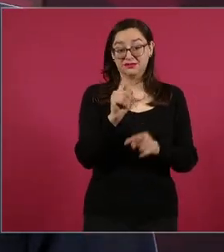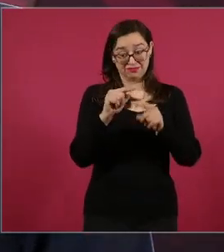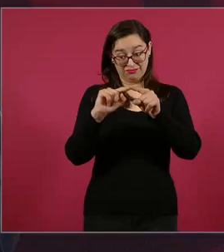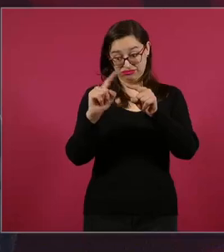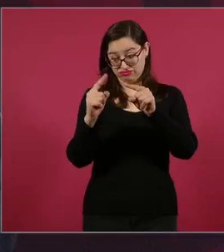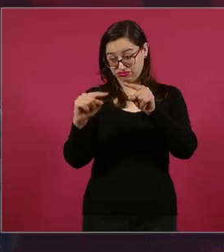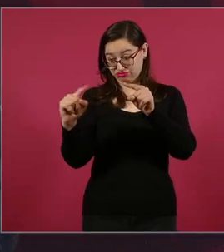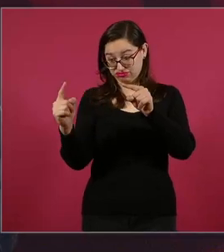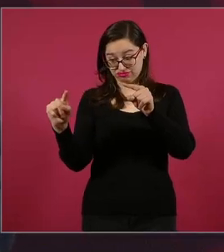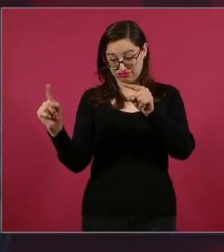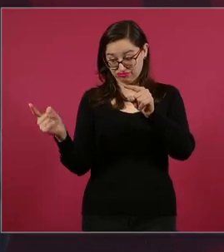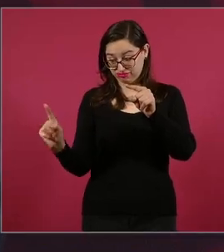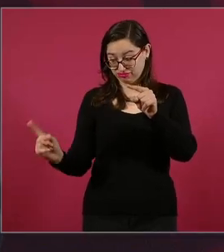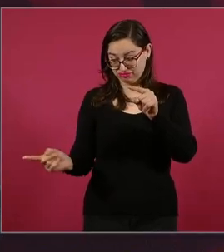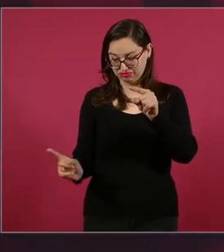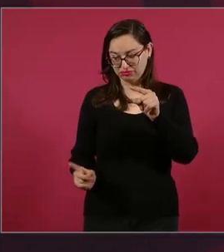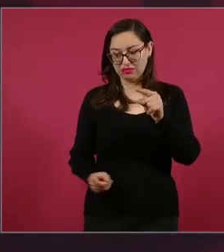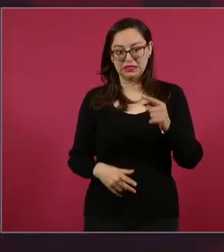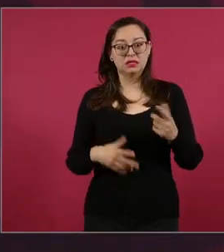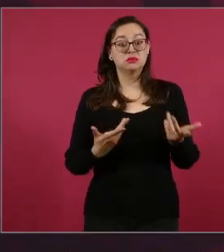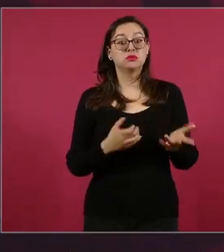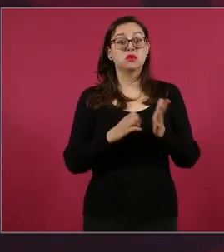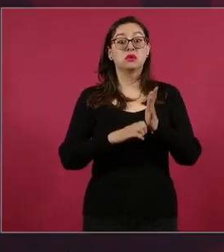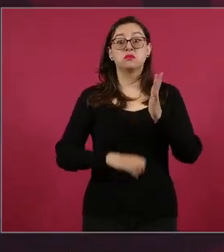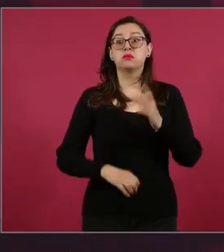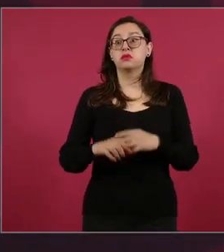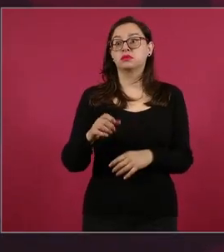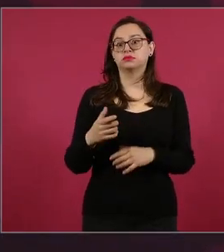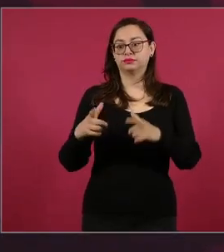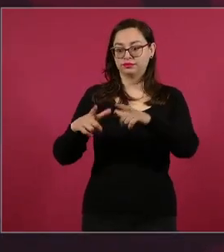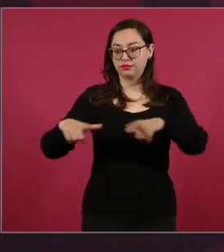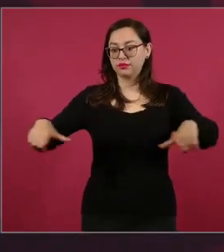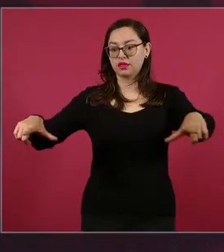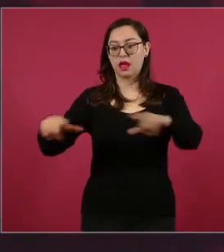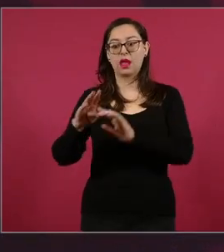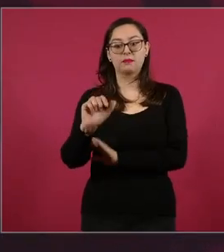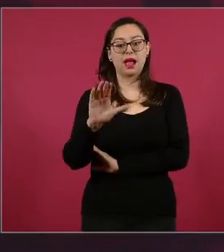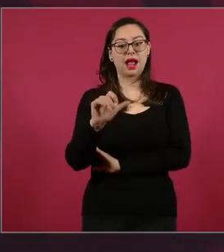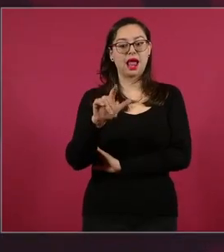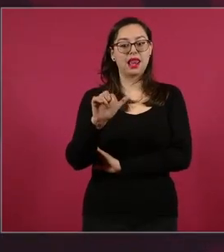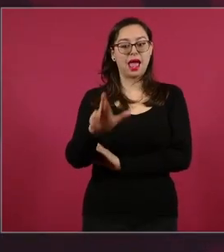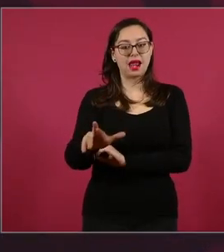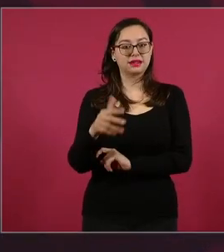la laguna de Bacalar, de los siete colores,